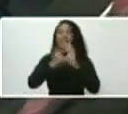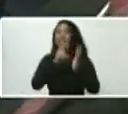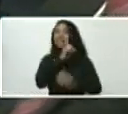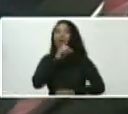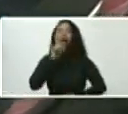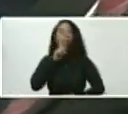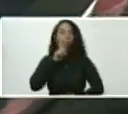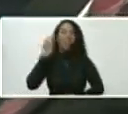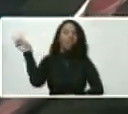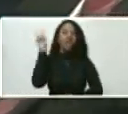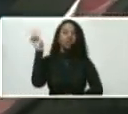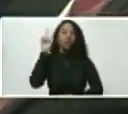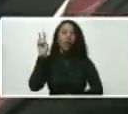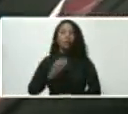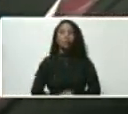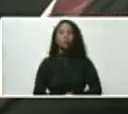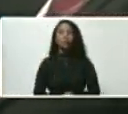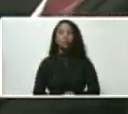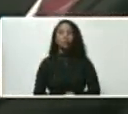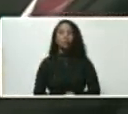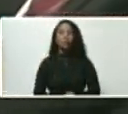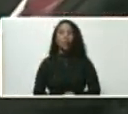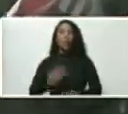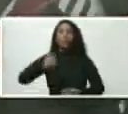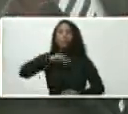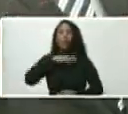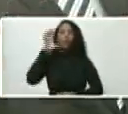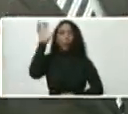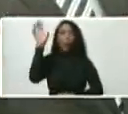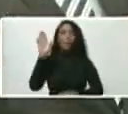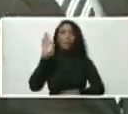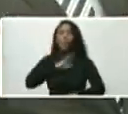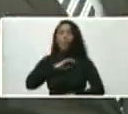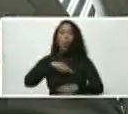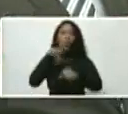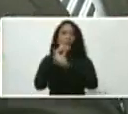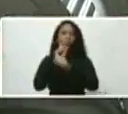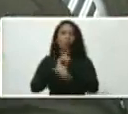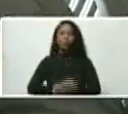país. Es nuestro país.